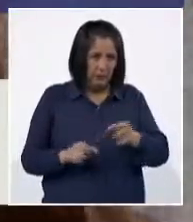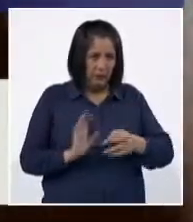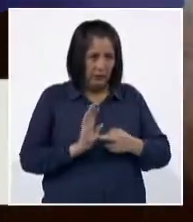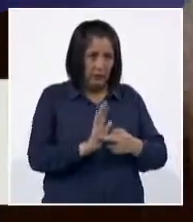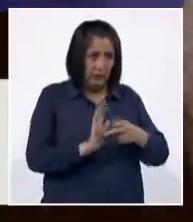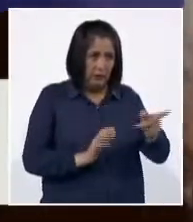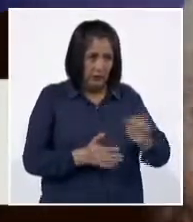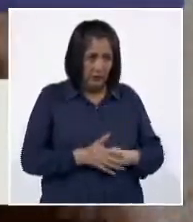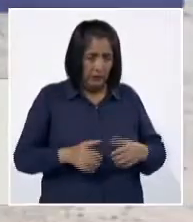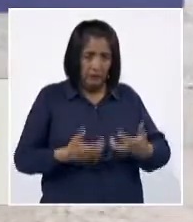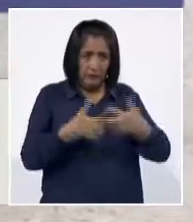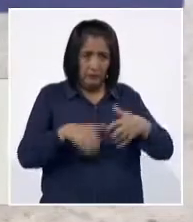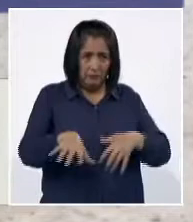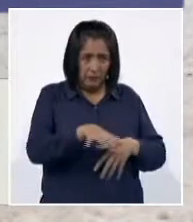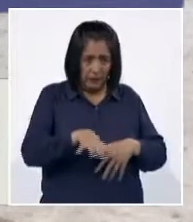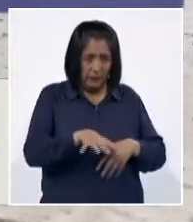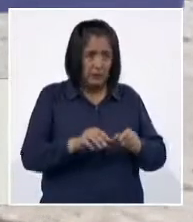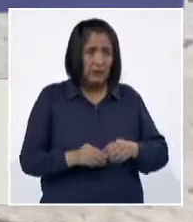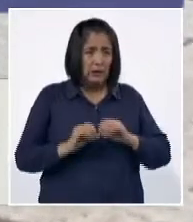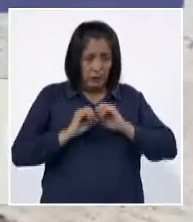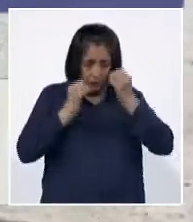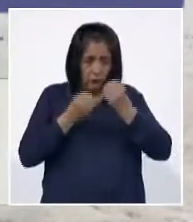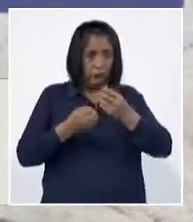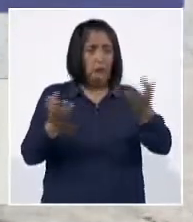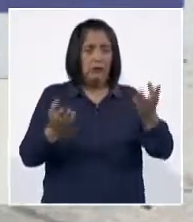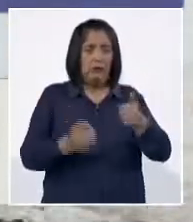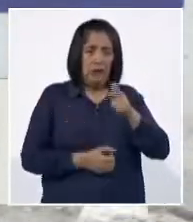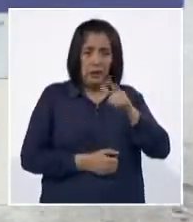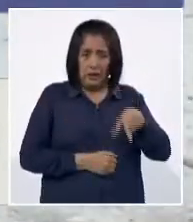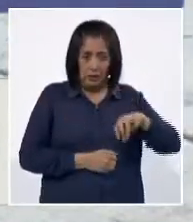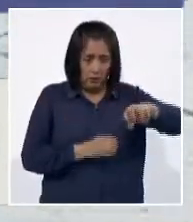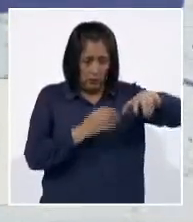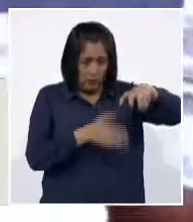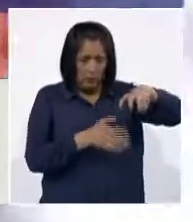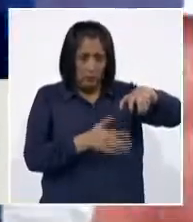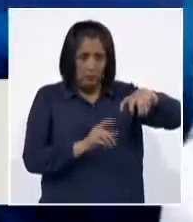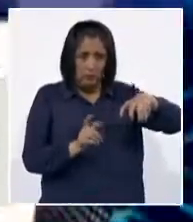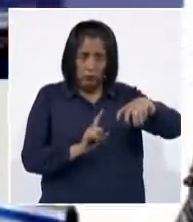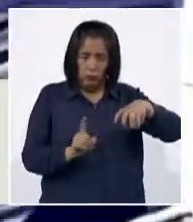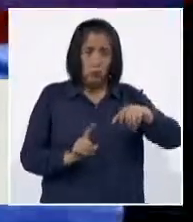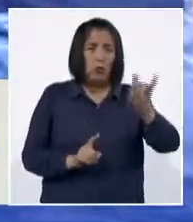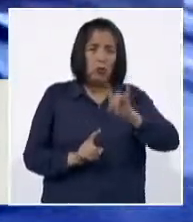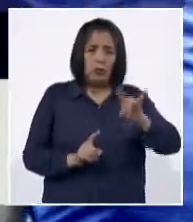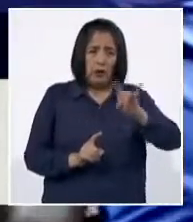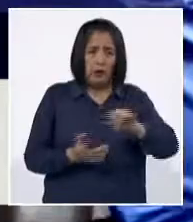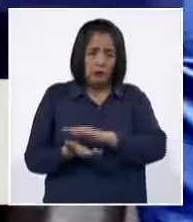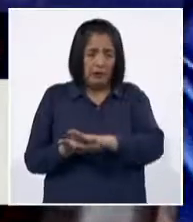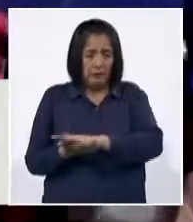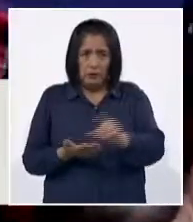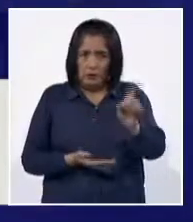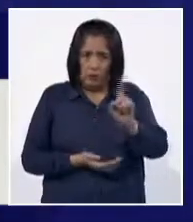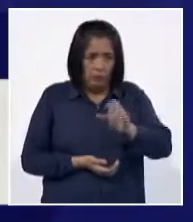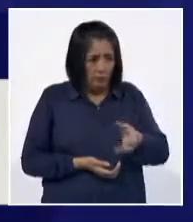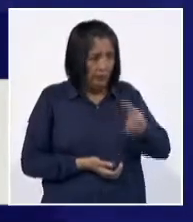representantes de SEDA Huánuco indicaron mediante un comunicado que el agua que salga en las casas deberá ser utilizado para limpieza y no